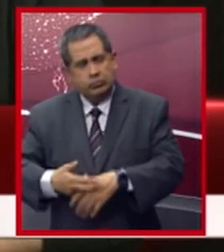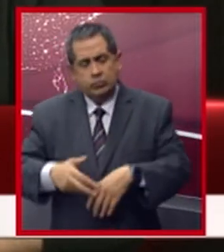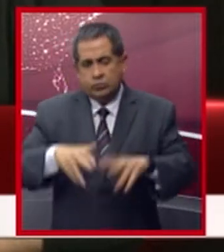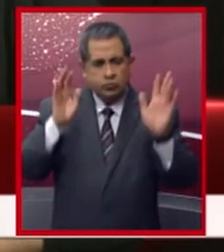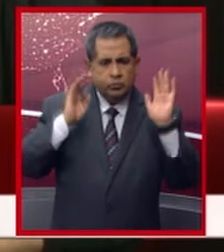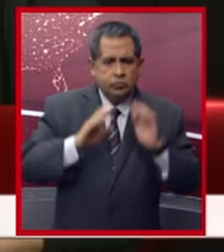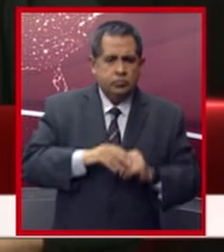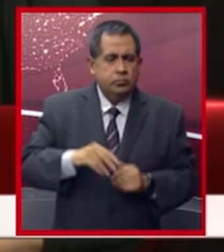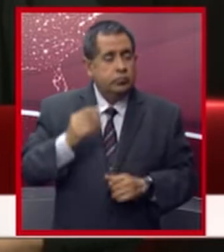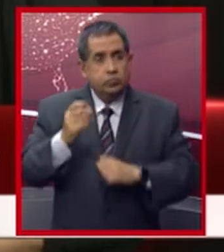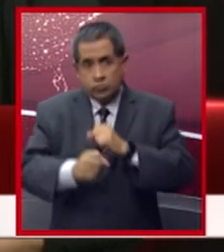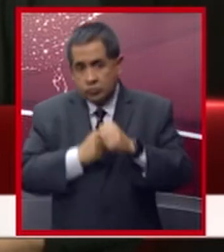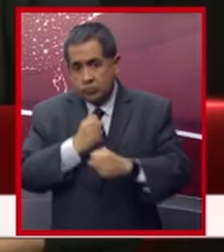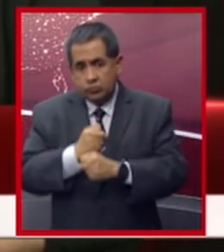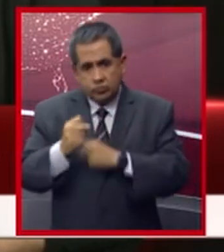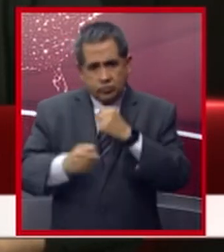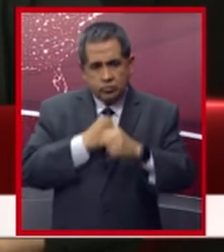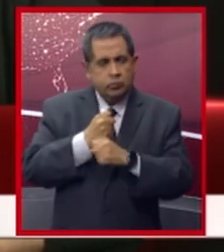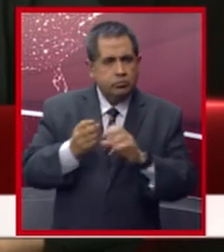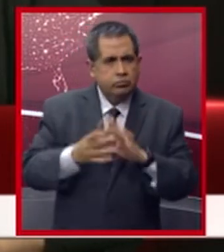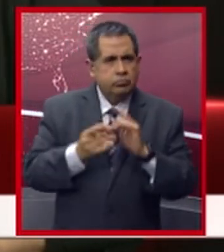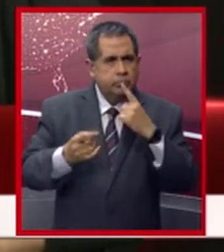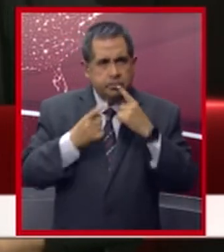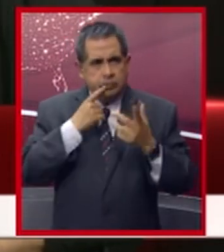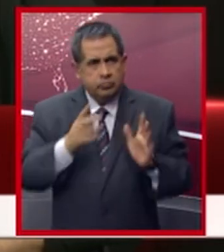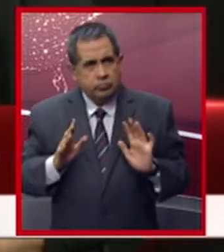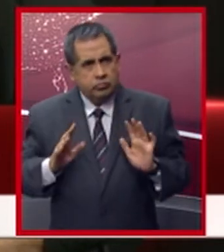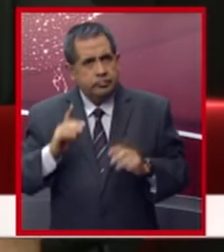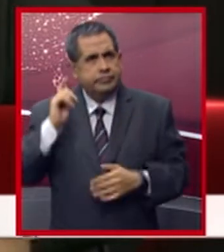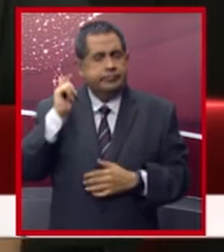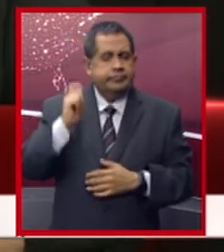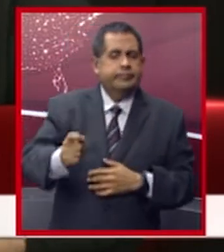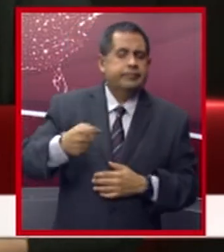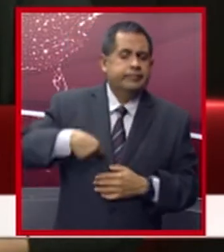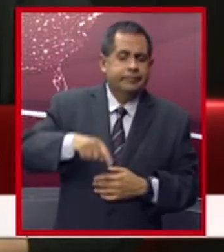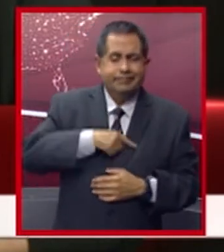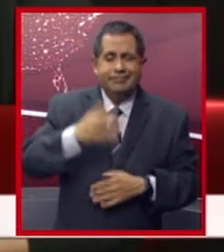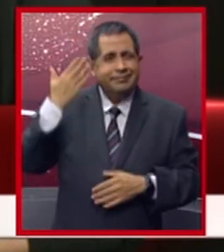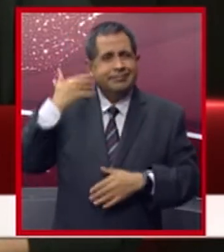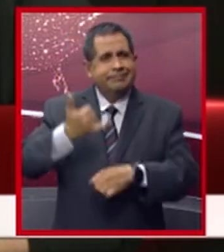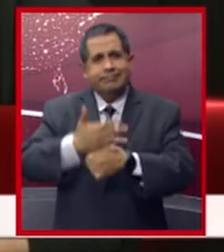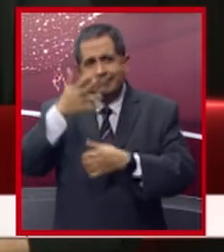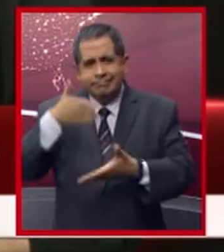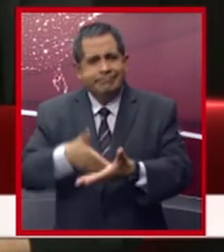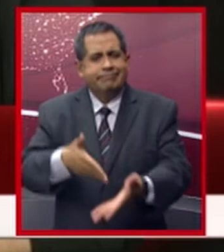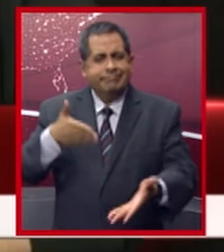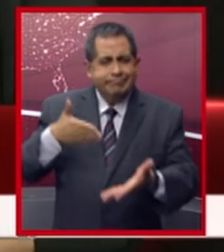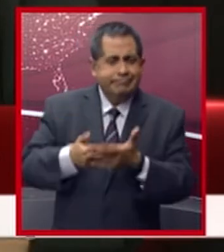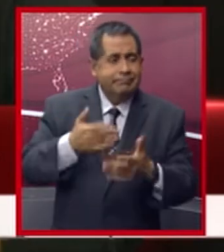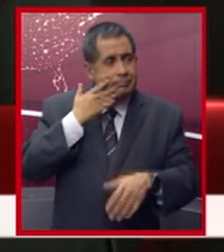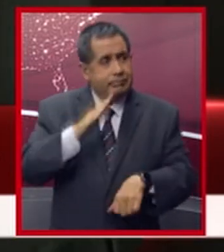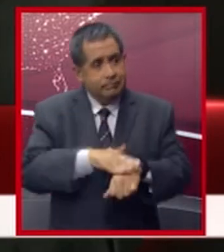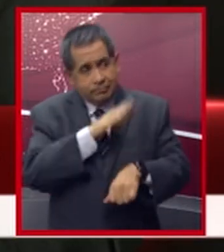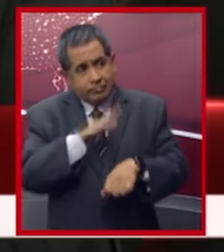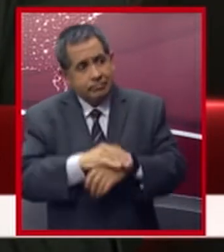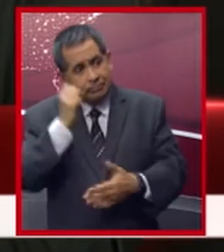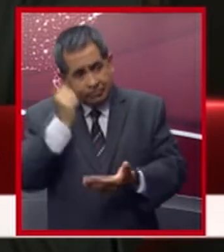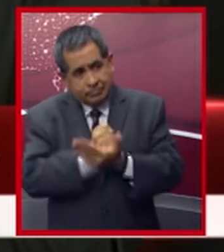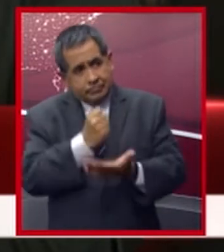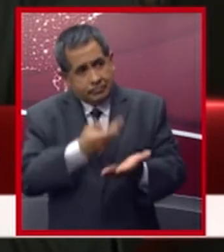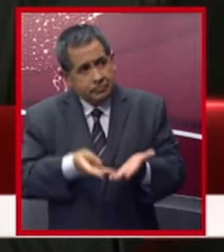que durante muchos años se convirtió en un obstáculo para revalidar y actualizar